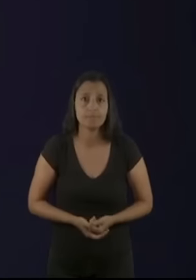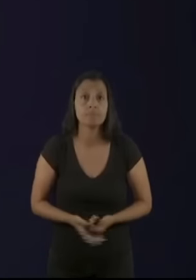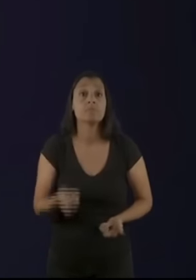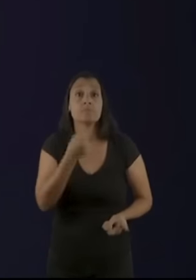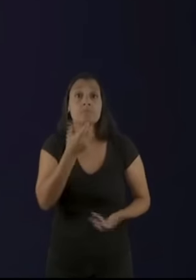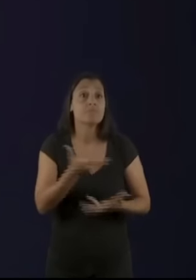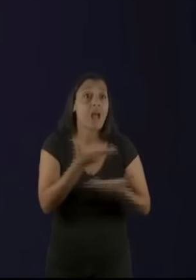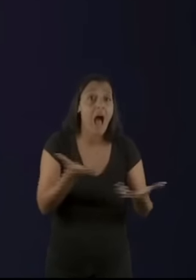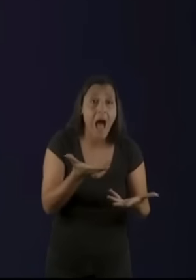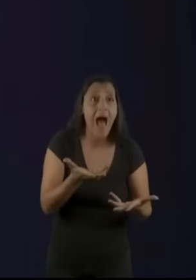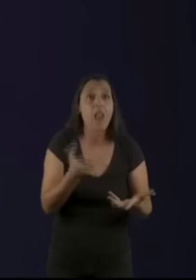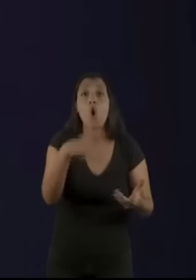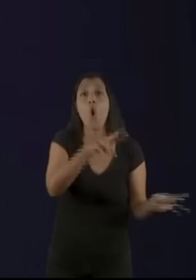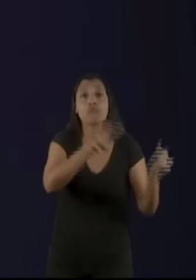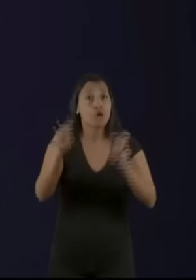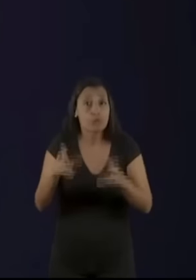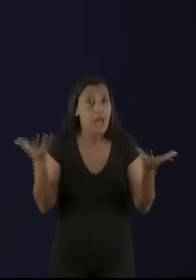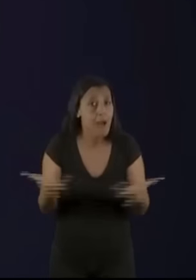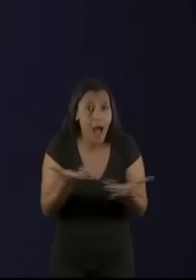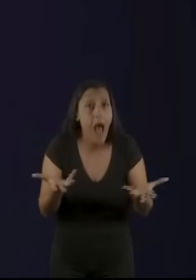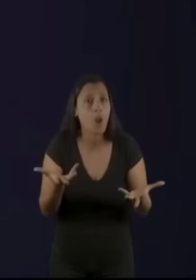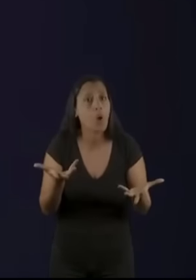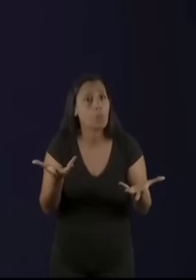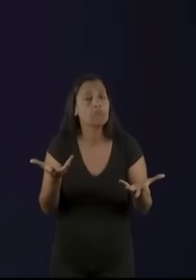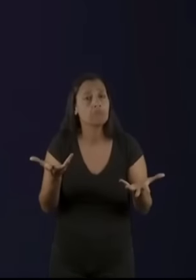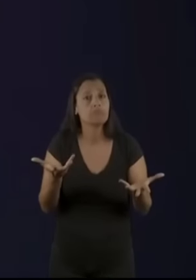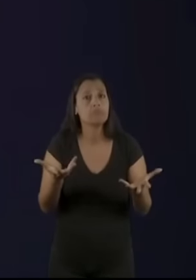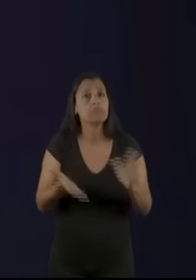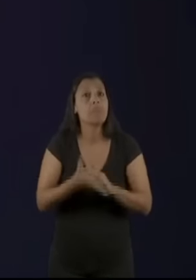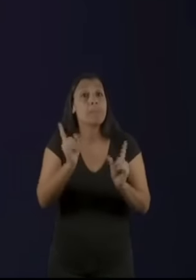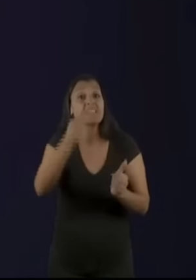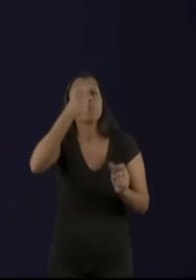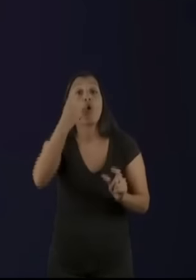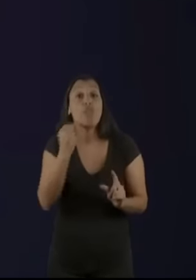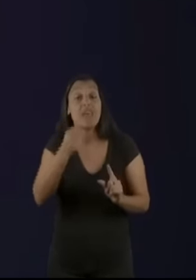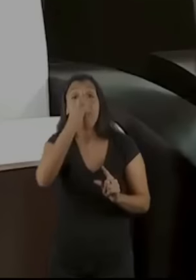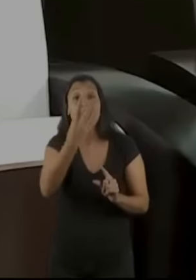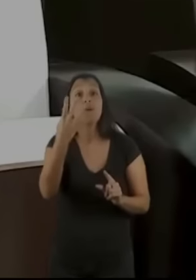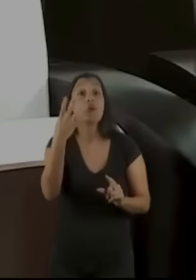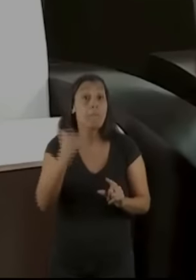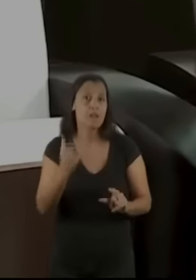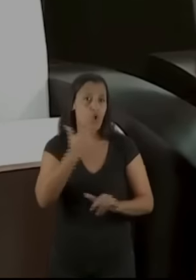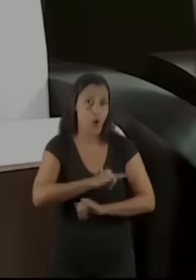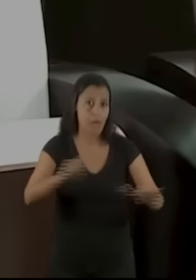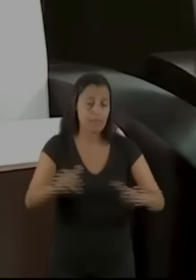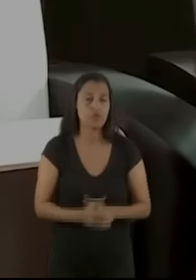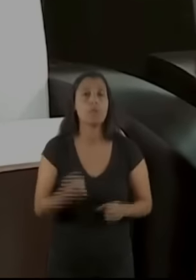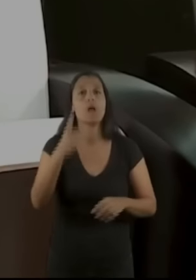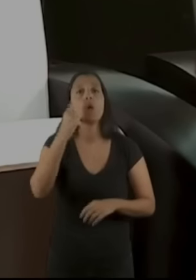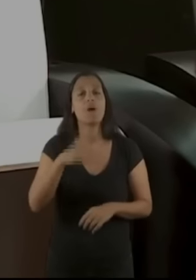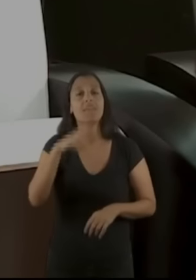alguna otra cuestión será será dicho publicada el propio 24 de marzo Manuel Cómo te va Buen día